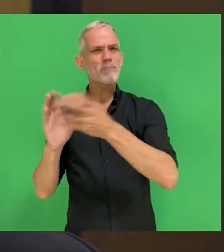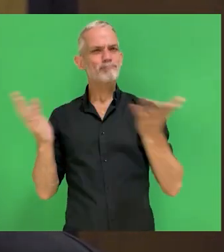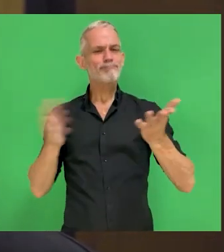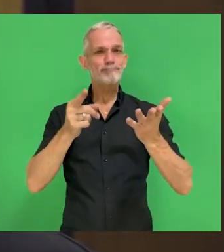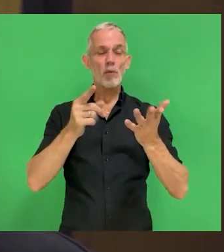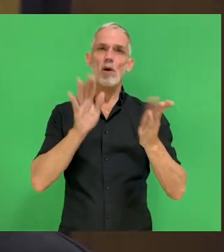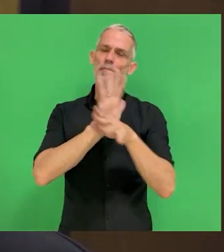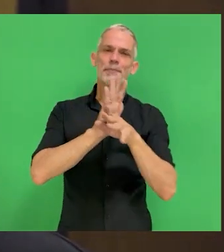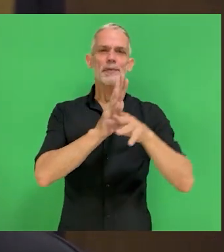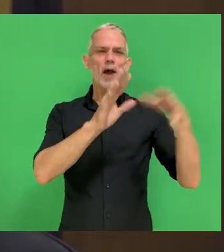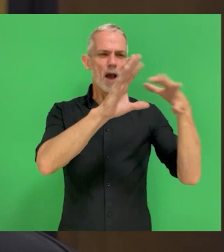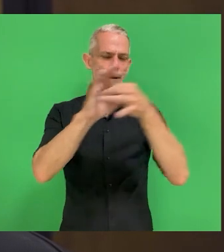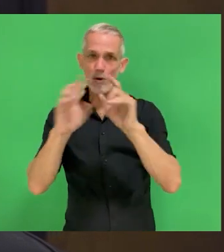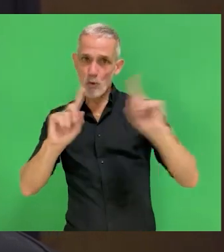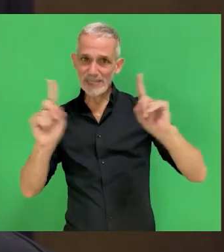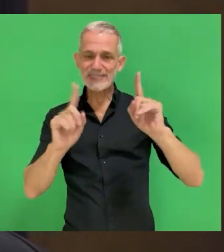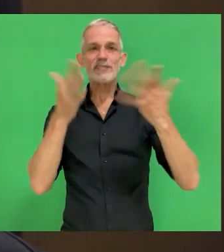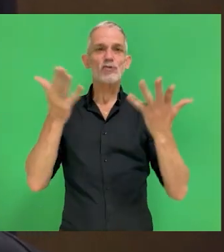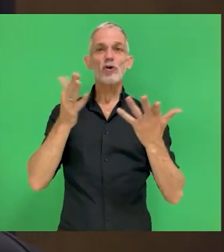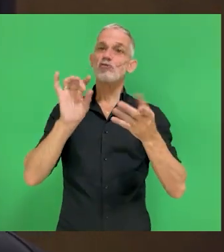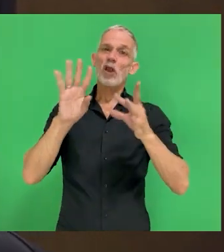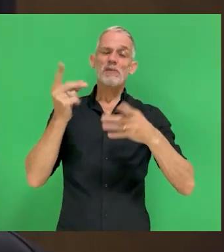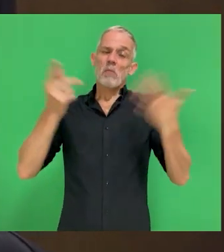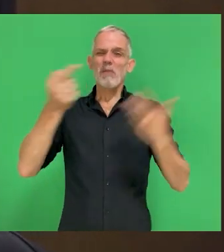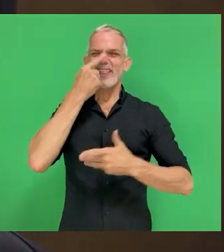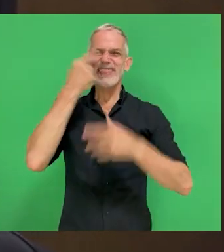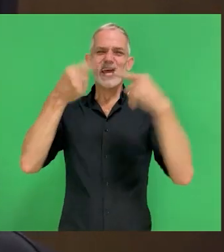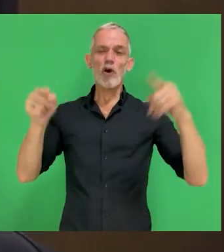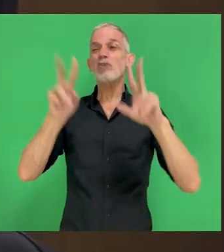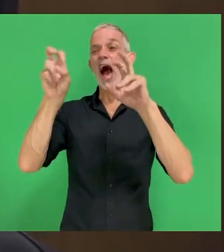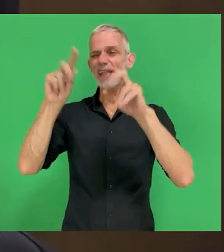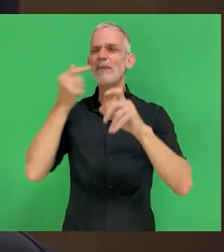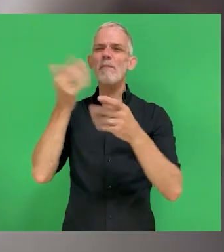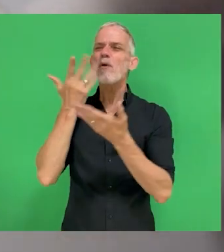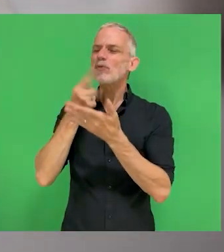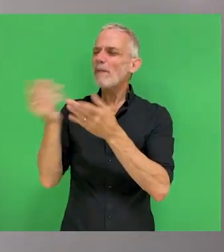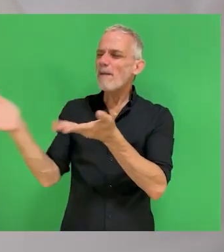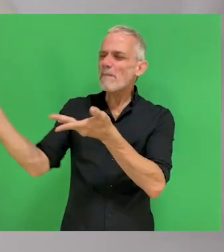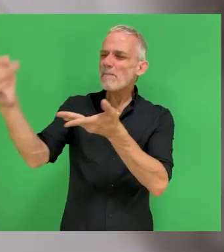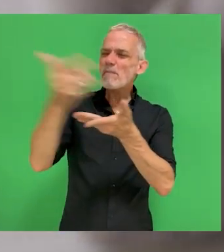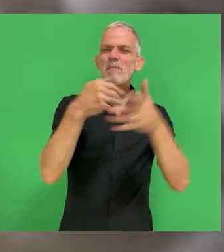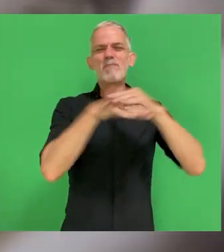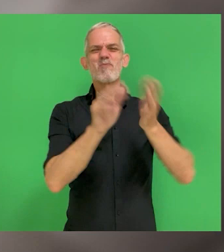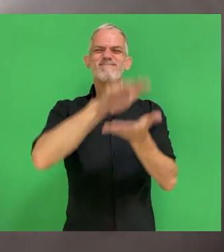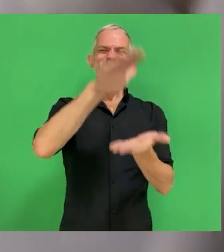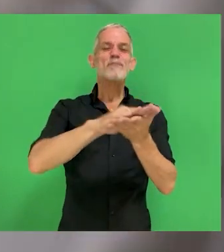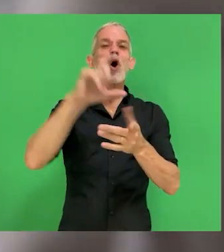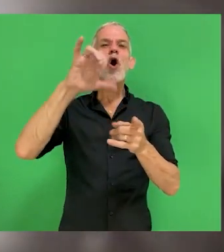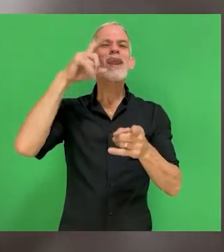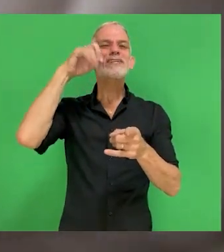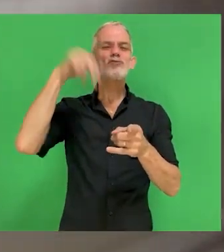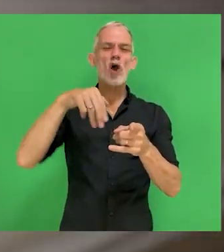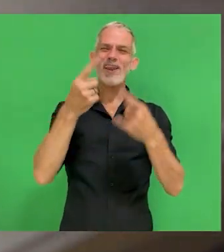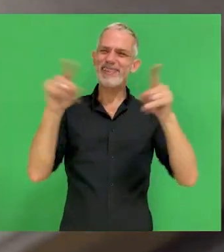en diálogo, sino más bien responden a un interés temático, que no tiene que ver